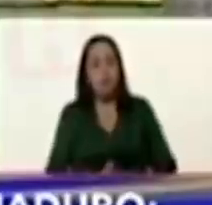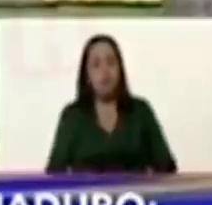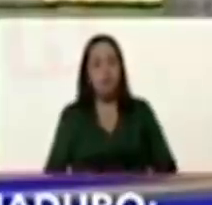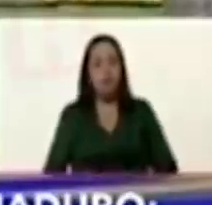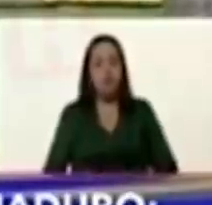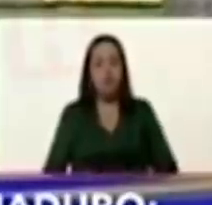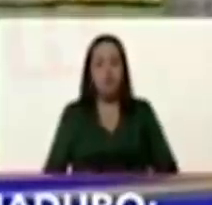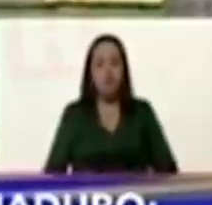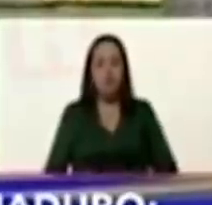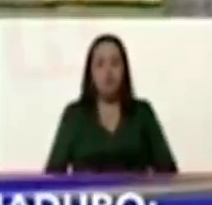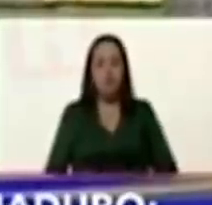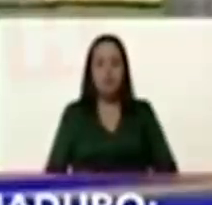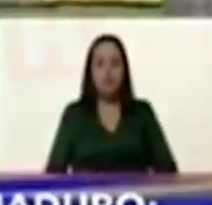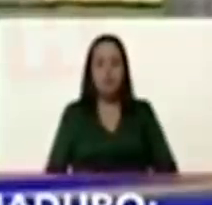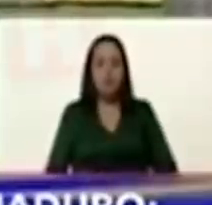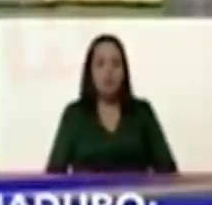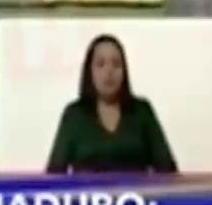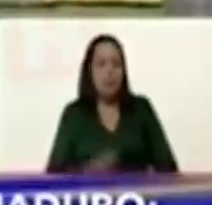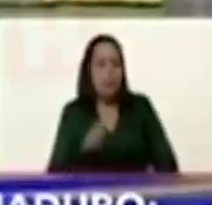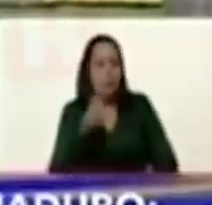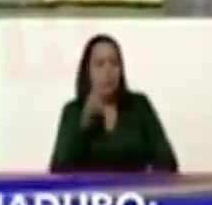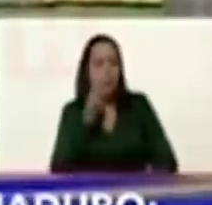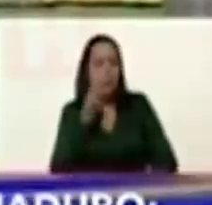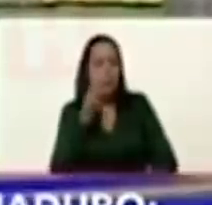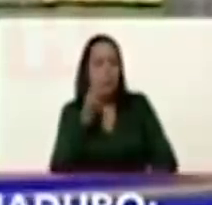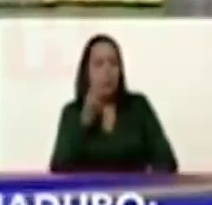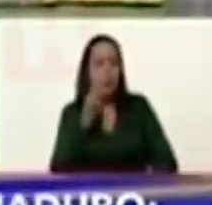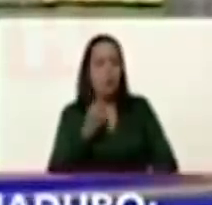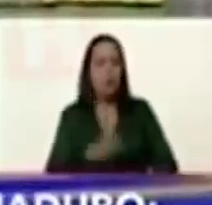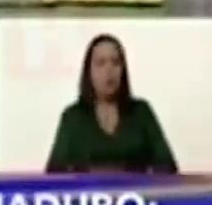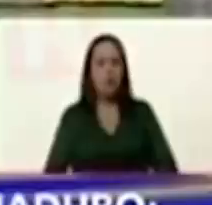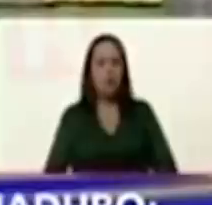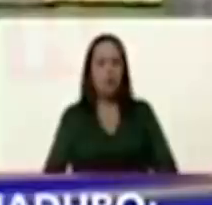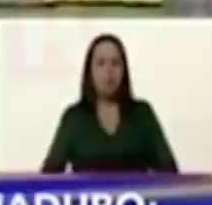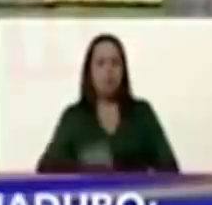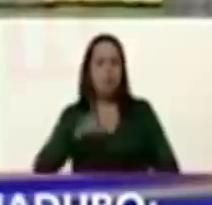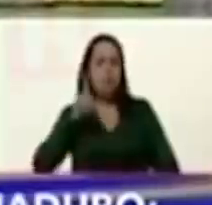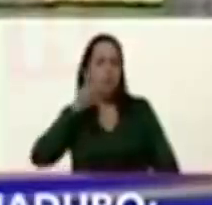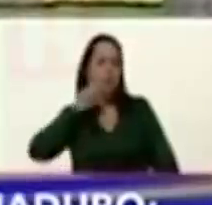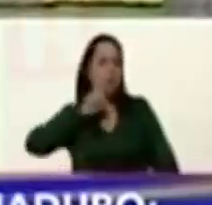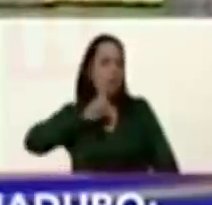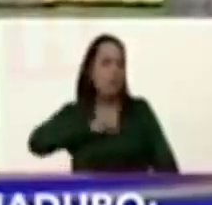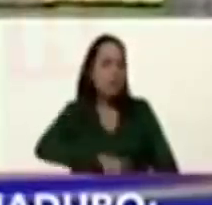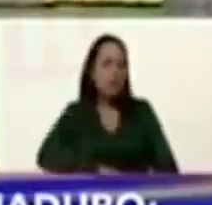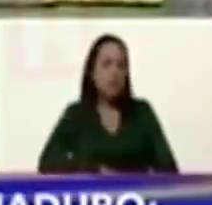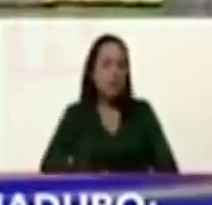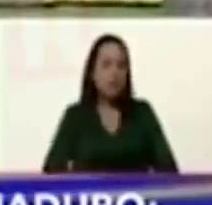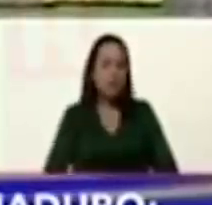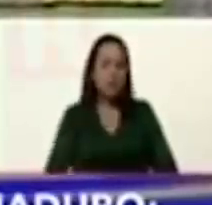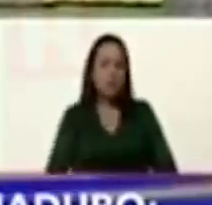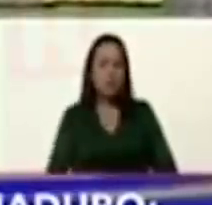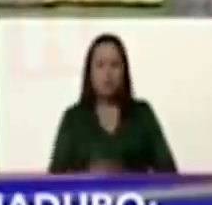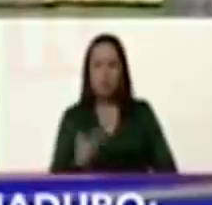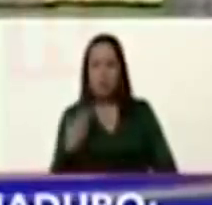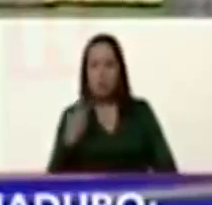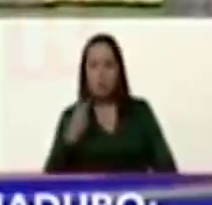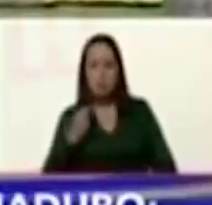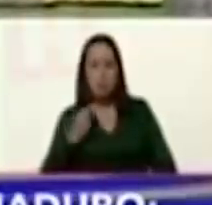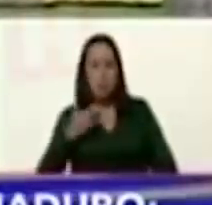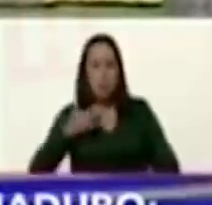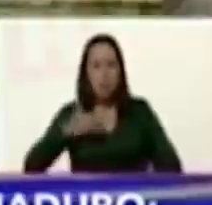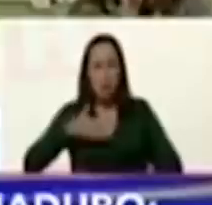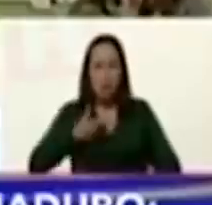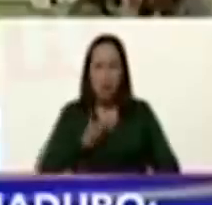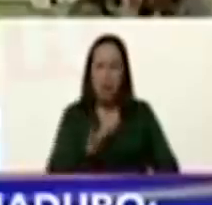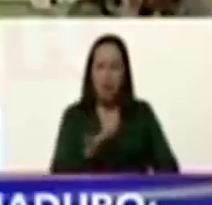del Banco Central y los demás que establezca el presidente de la República mediante decreto, decidirá el destino de entre 10